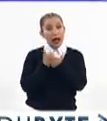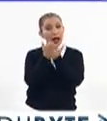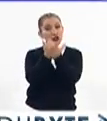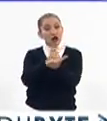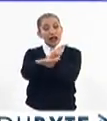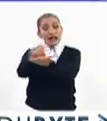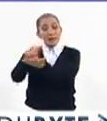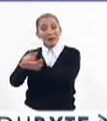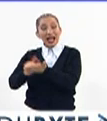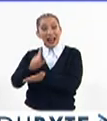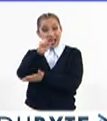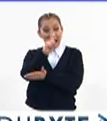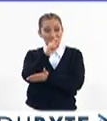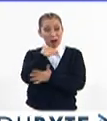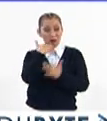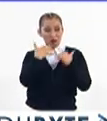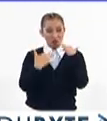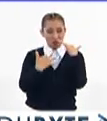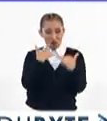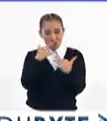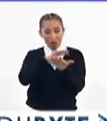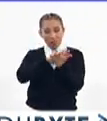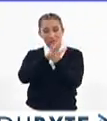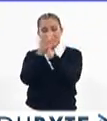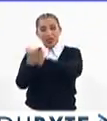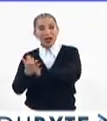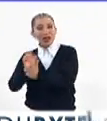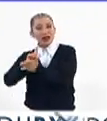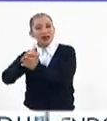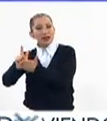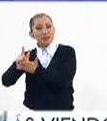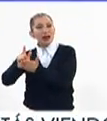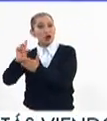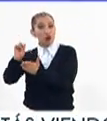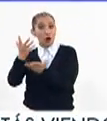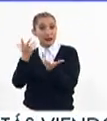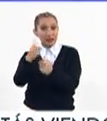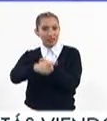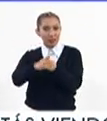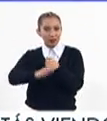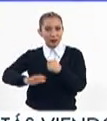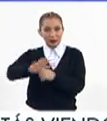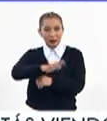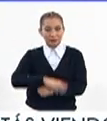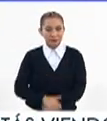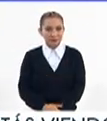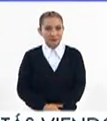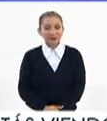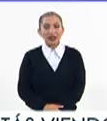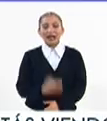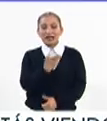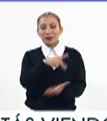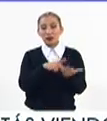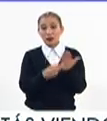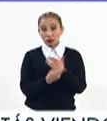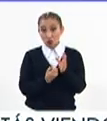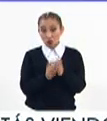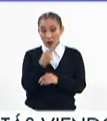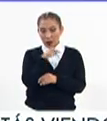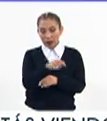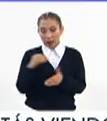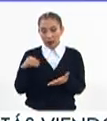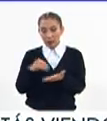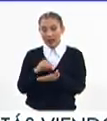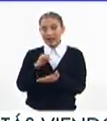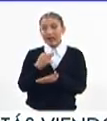permite limpiar el líquido de contaminantes y potabilizarlo sin generar daños ambientales. El proyecto innovador contempla